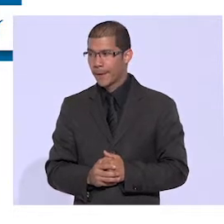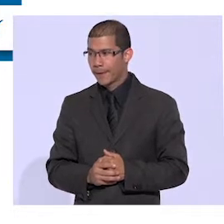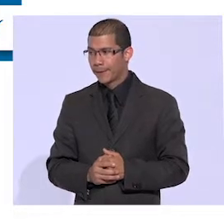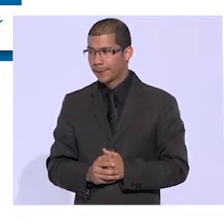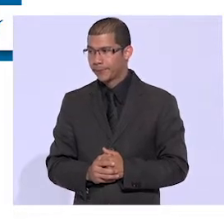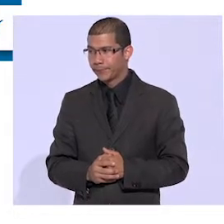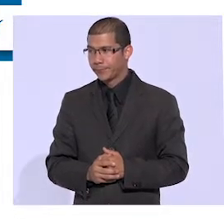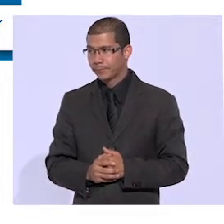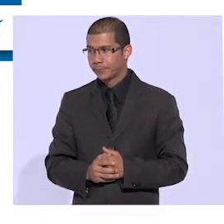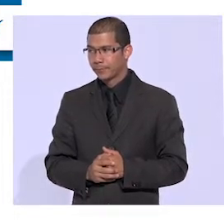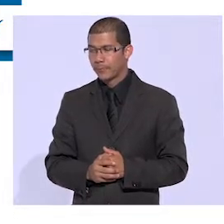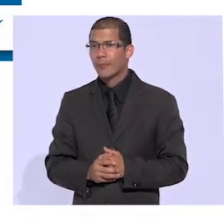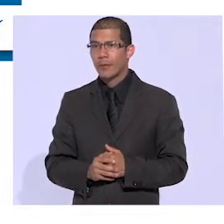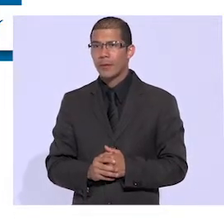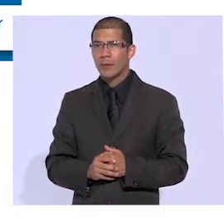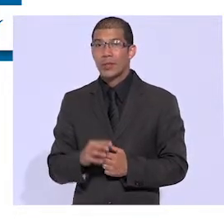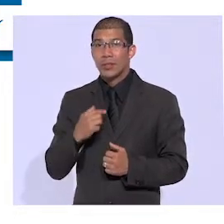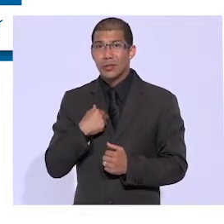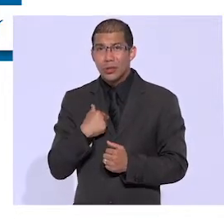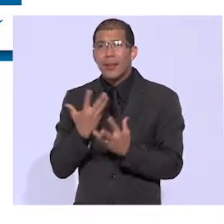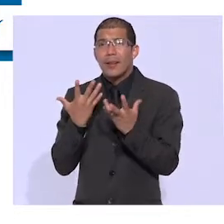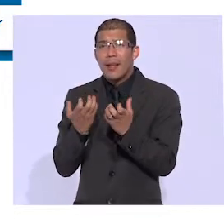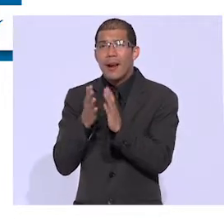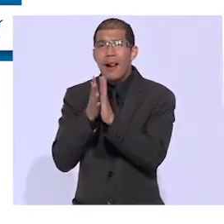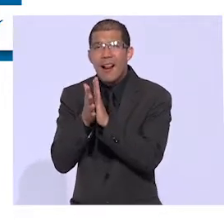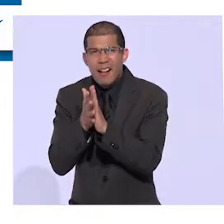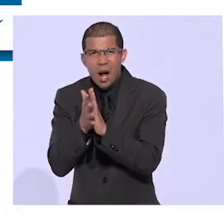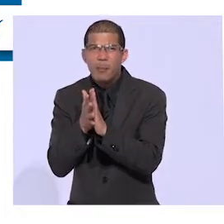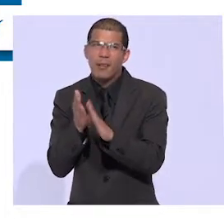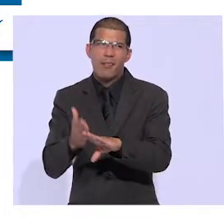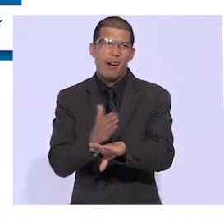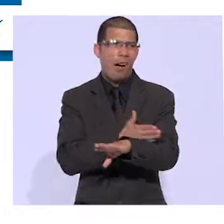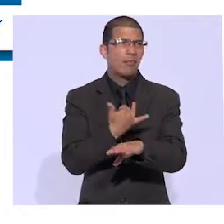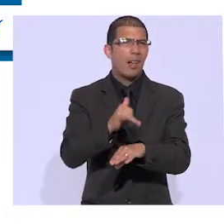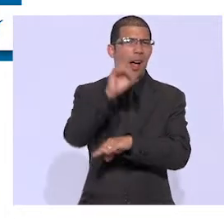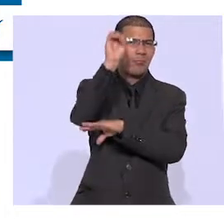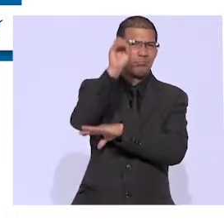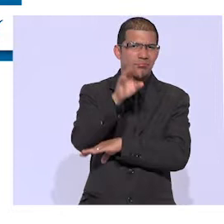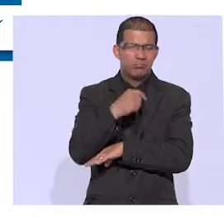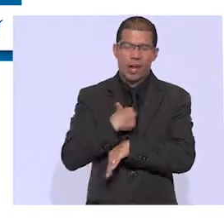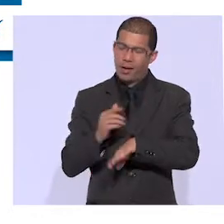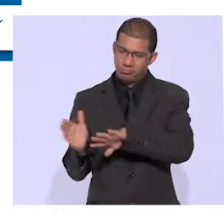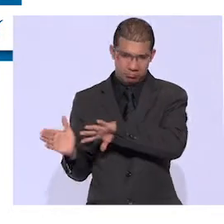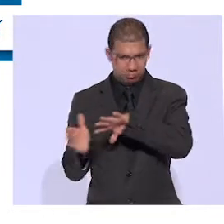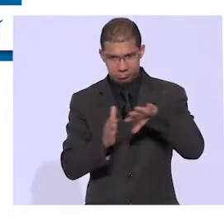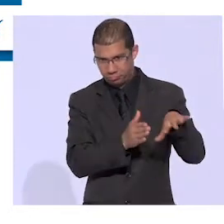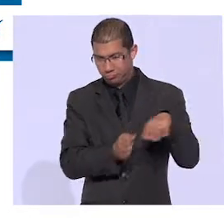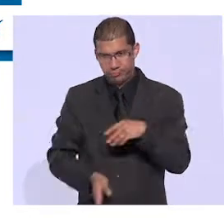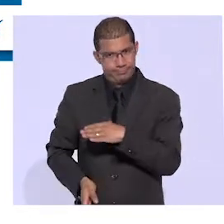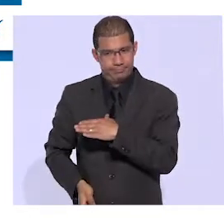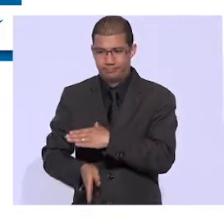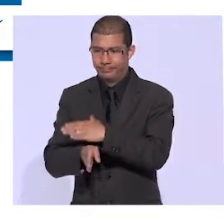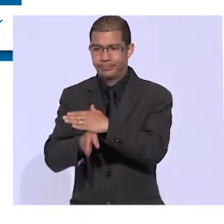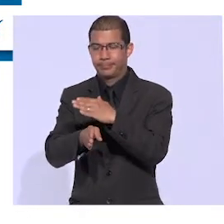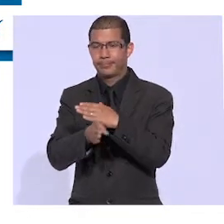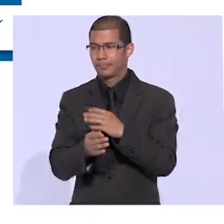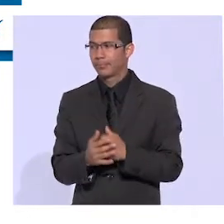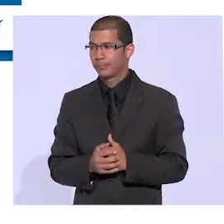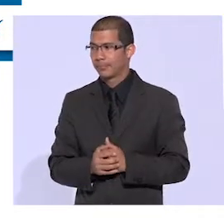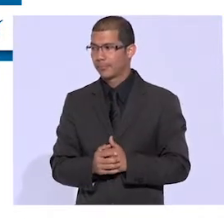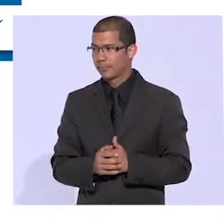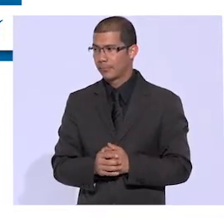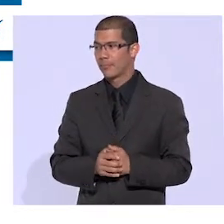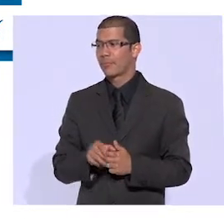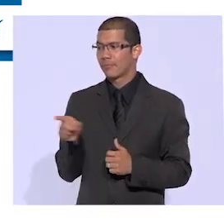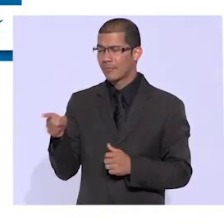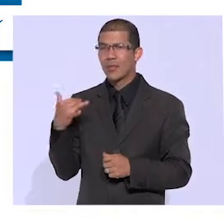cosas que iba a contar yo y que, como ya se han visto, pues lógicamente vamos a pasar un poquito más de largo de ellas. Esto ya lo ha contado Luis también.